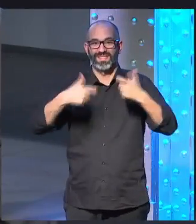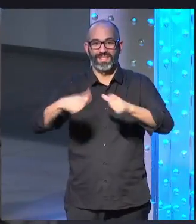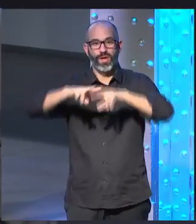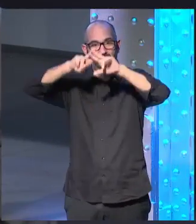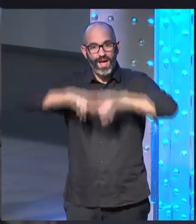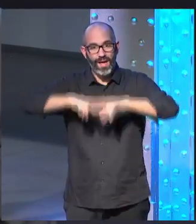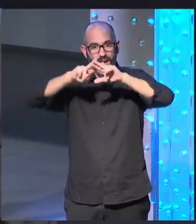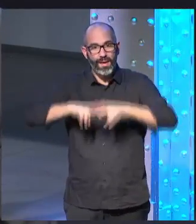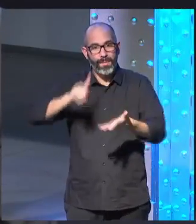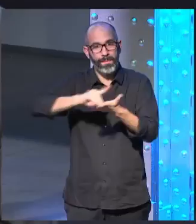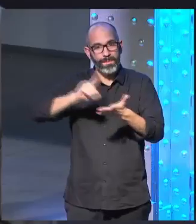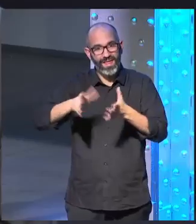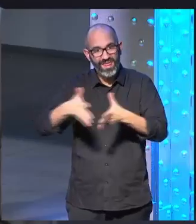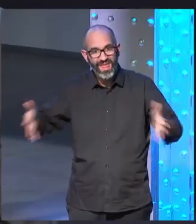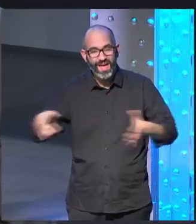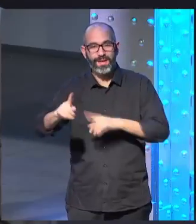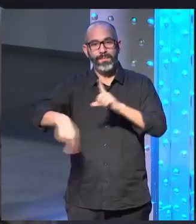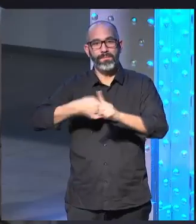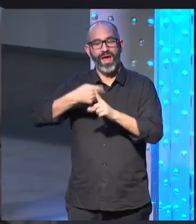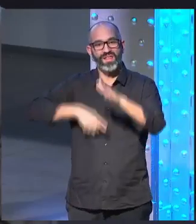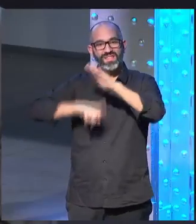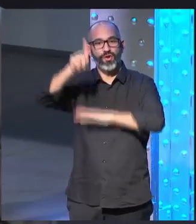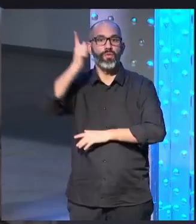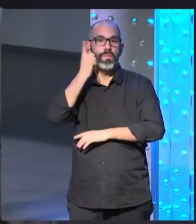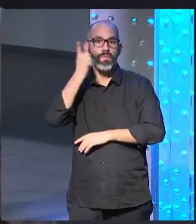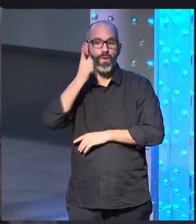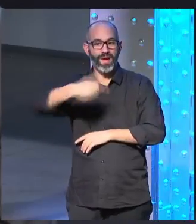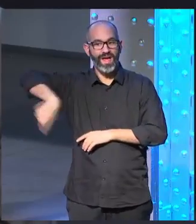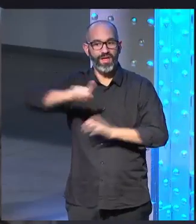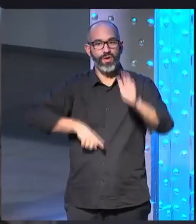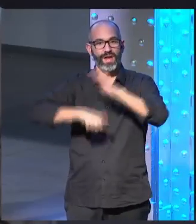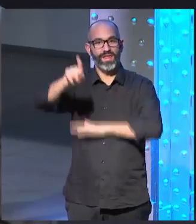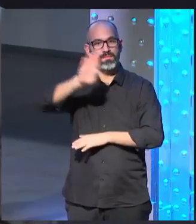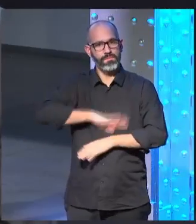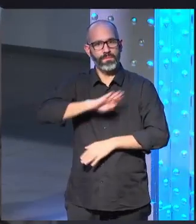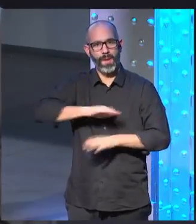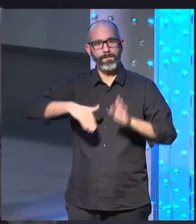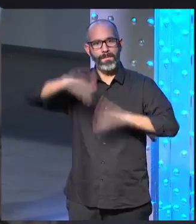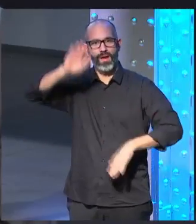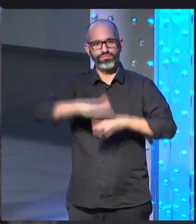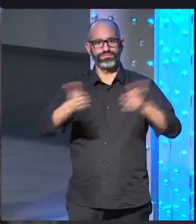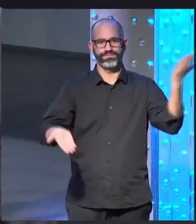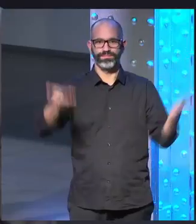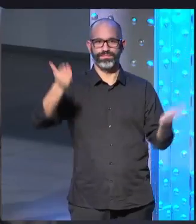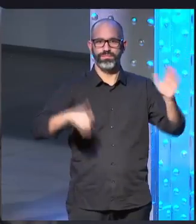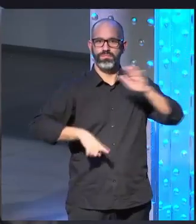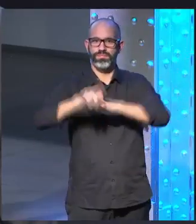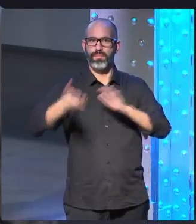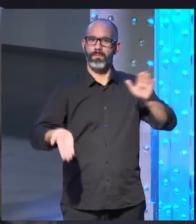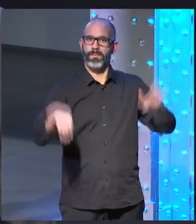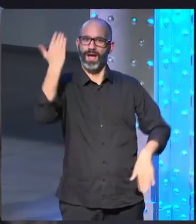y big data, el desarrollo sobre móvil, son los que mayor crecimiento están experimentando y van a